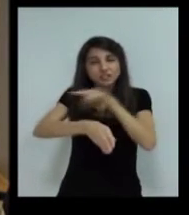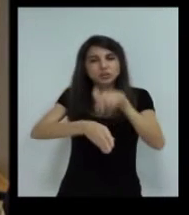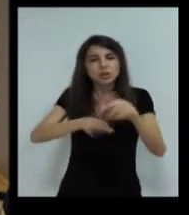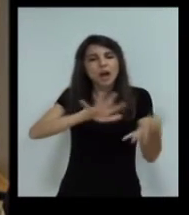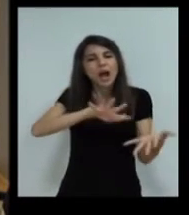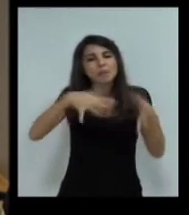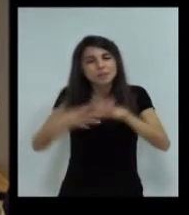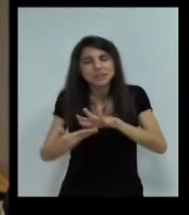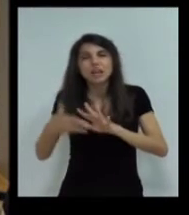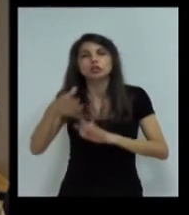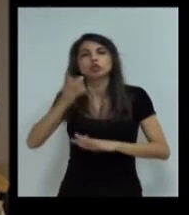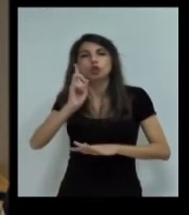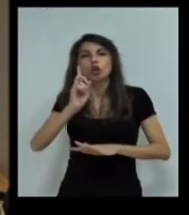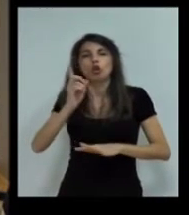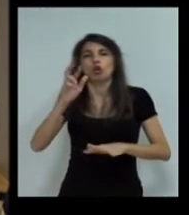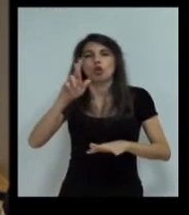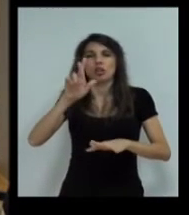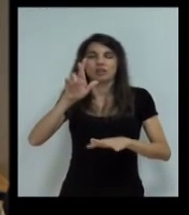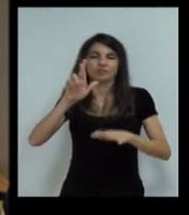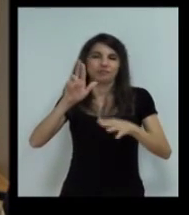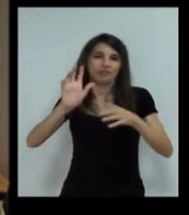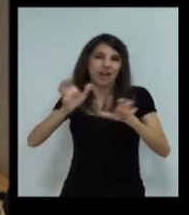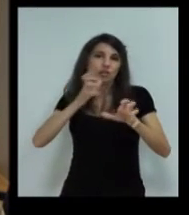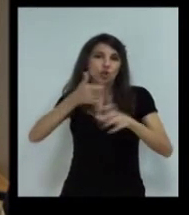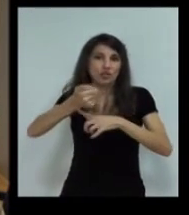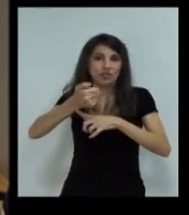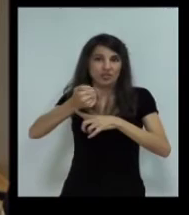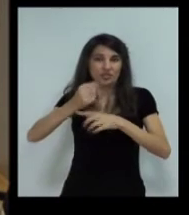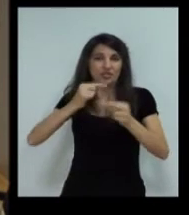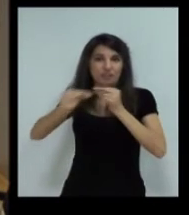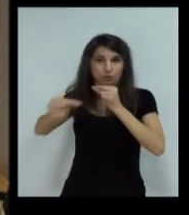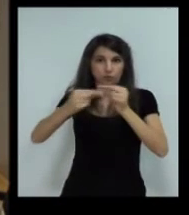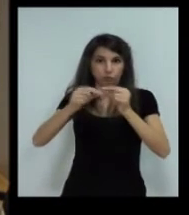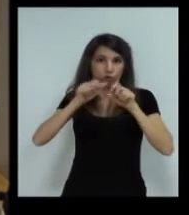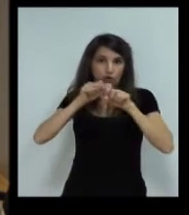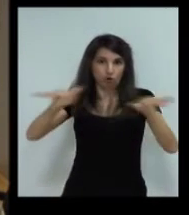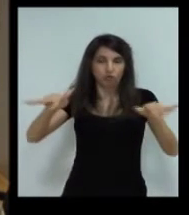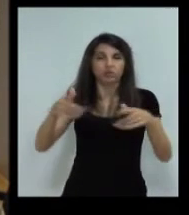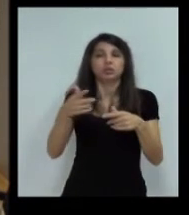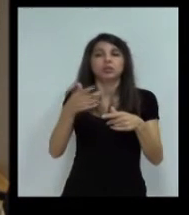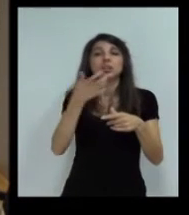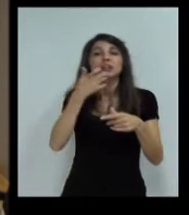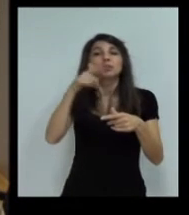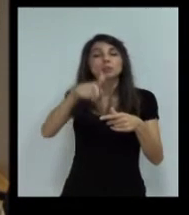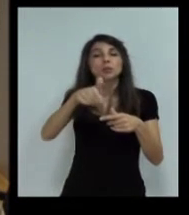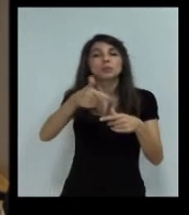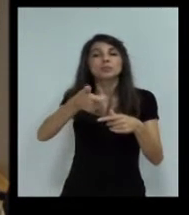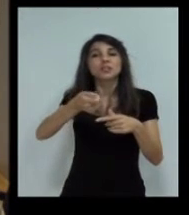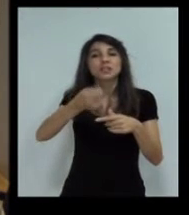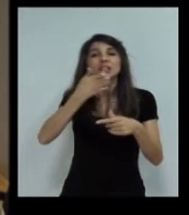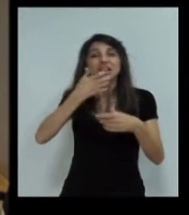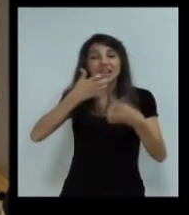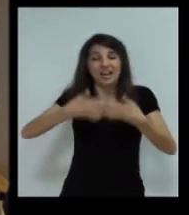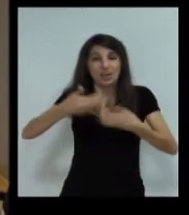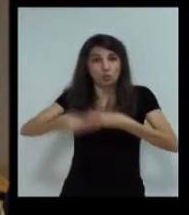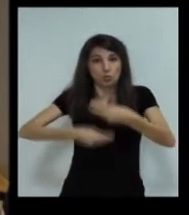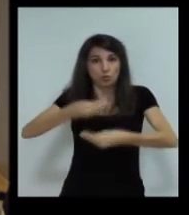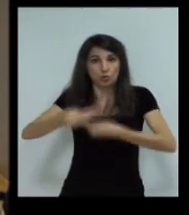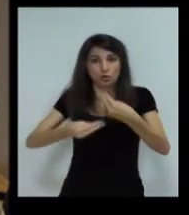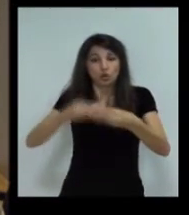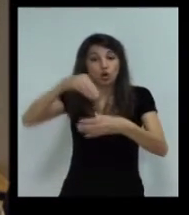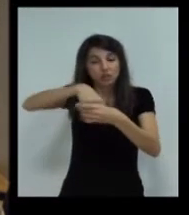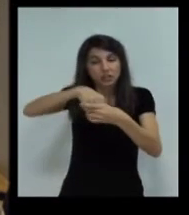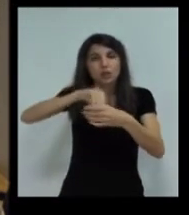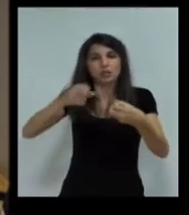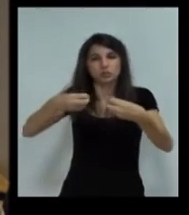los radiodifusores. Tú señalizas, y señalizas que en ejecución este contenido lleva subtitulado, por lo